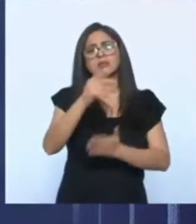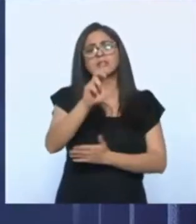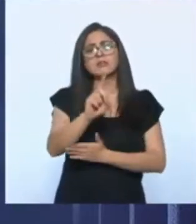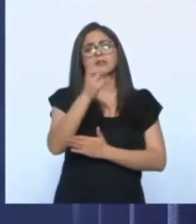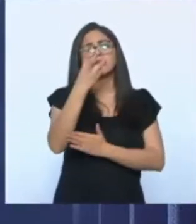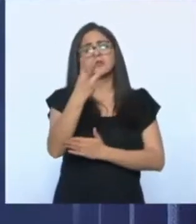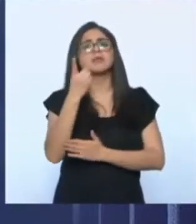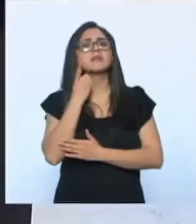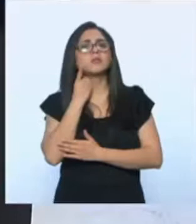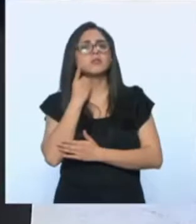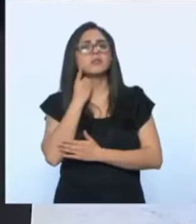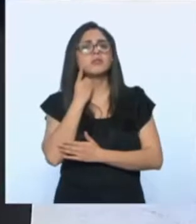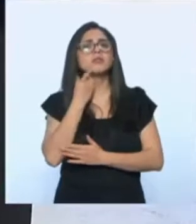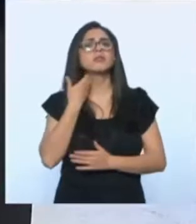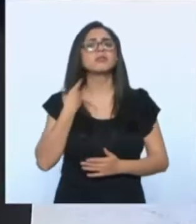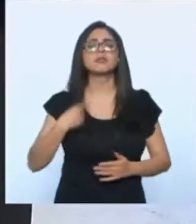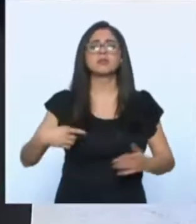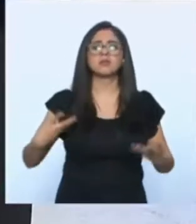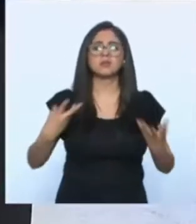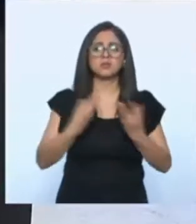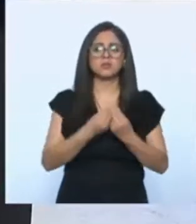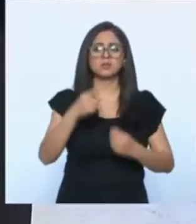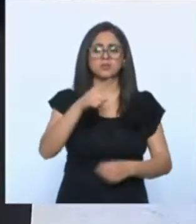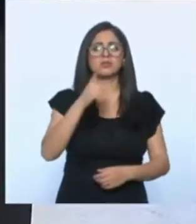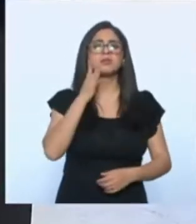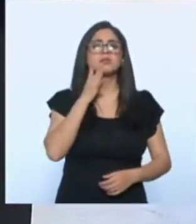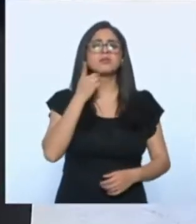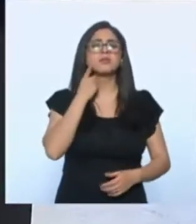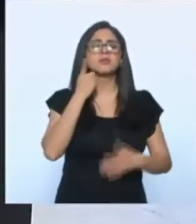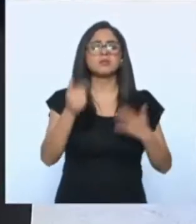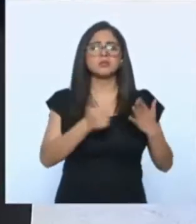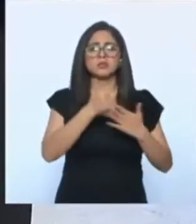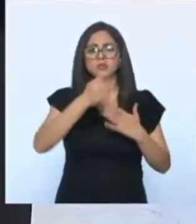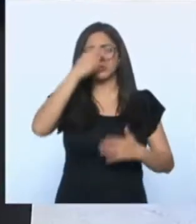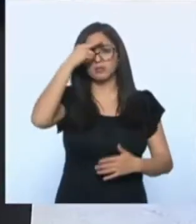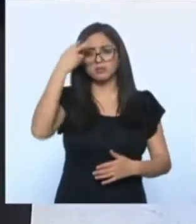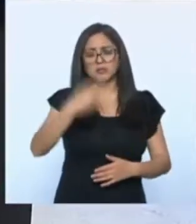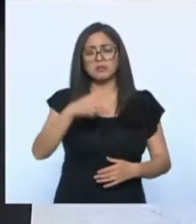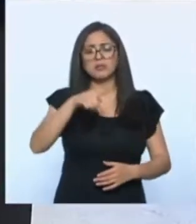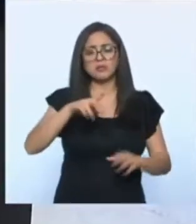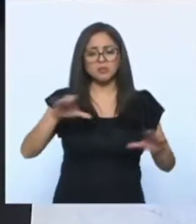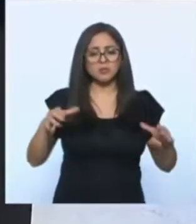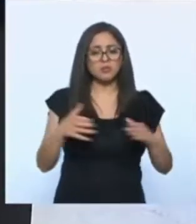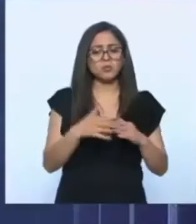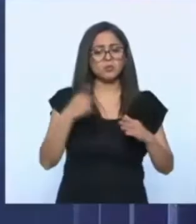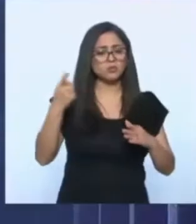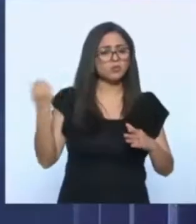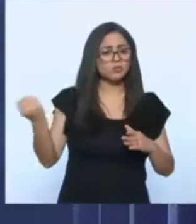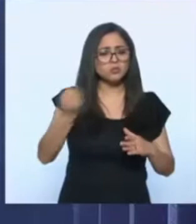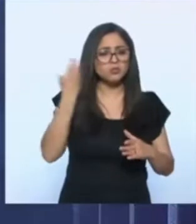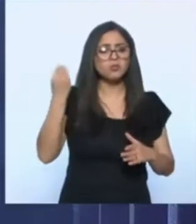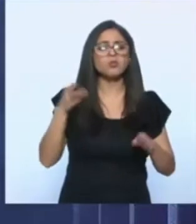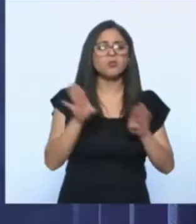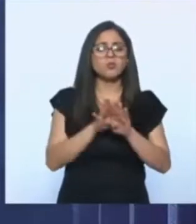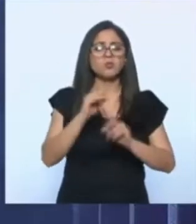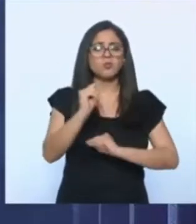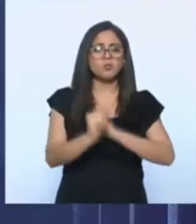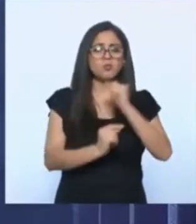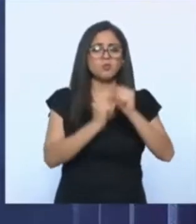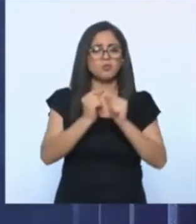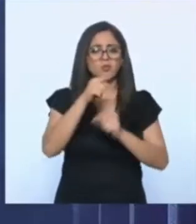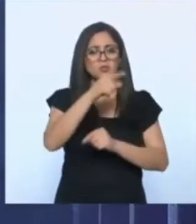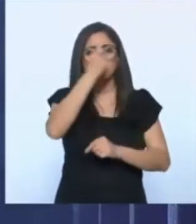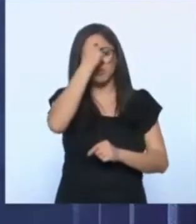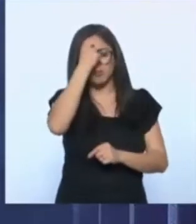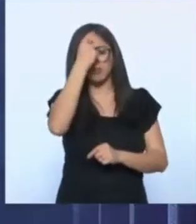diputadas en el Congreso de la Ciudad de México en esta vida parlamentaria, cómo van estas iniciativas. Estamos hablando